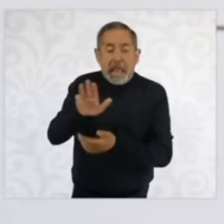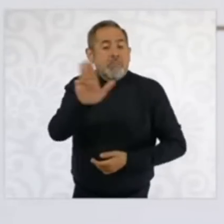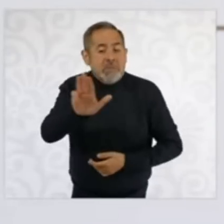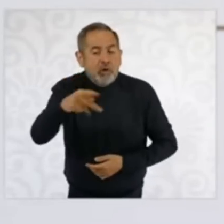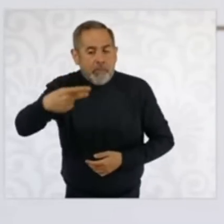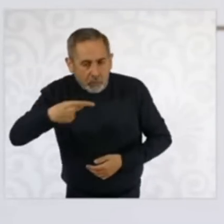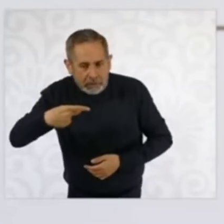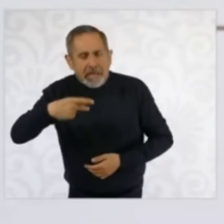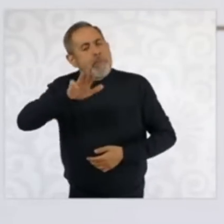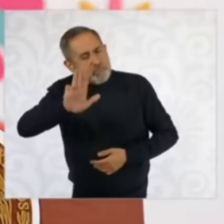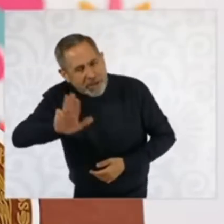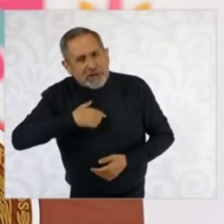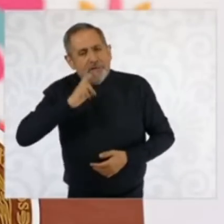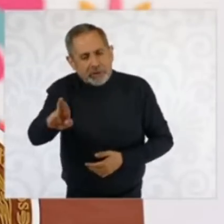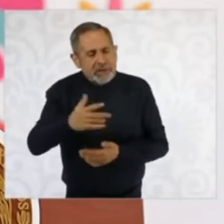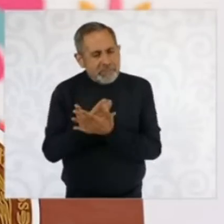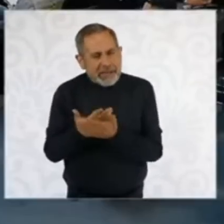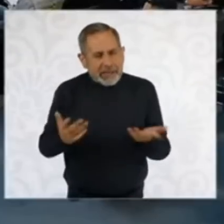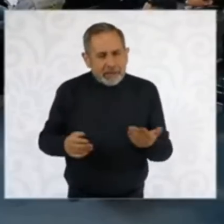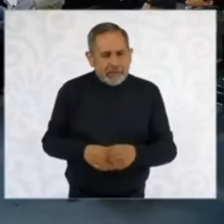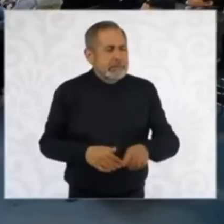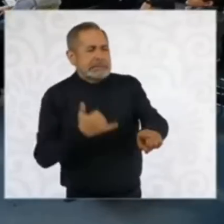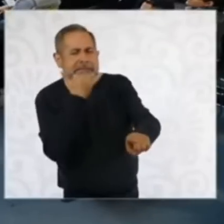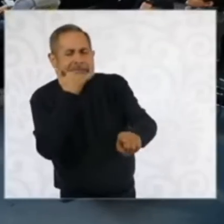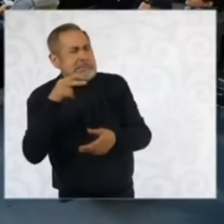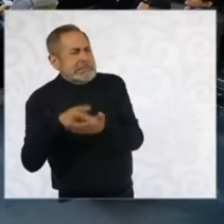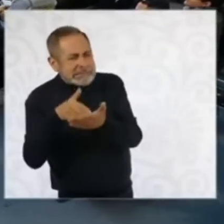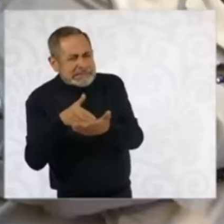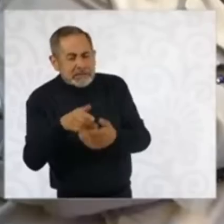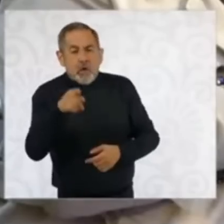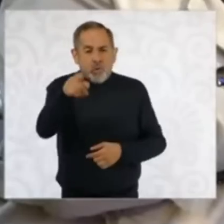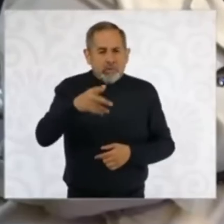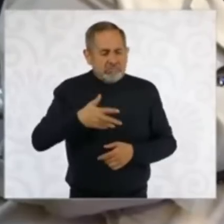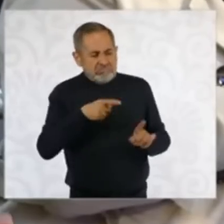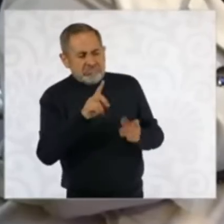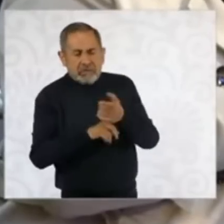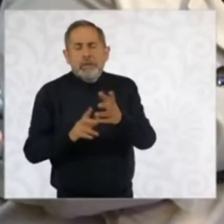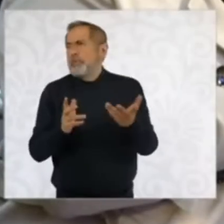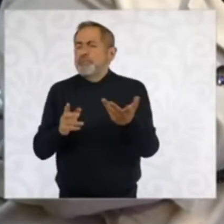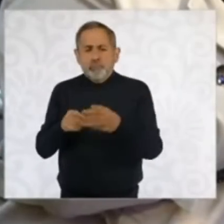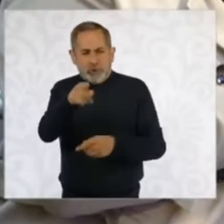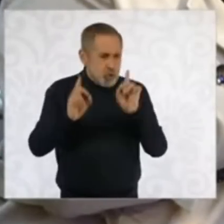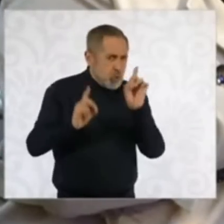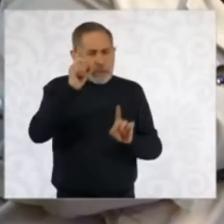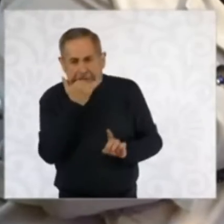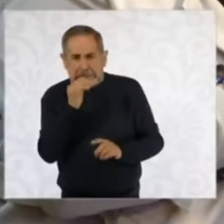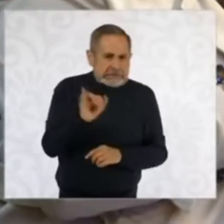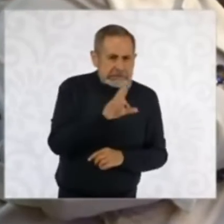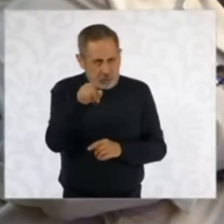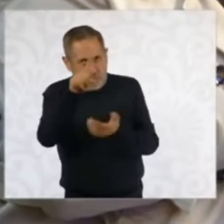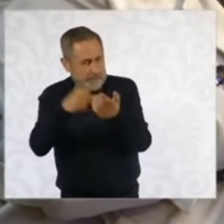miércoles, a ver, vamos a ver qué decide la Corte pero mañana. Nada más que le insiste un poquito, ustedes tienen el beneficio de, o sea, ¿están en duda todavía de que